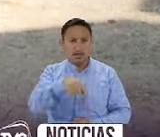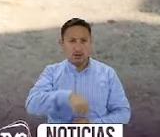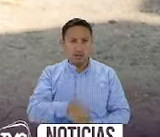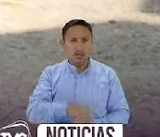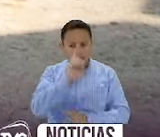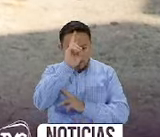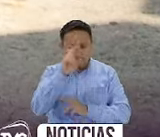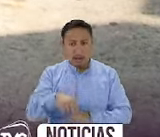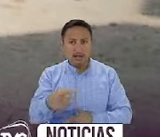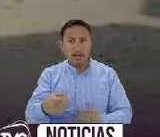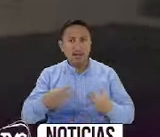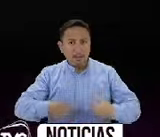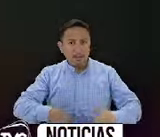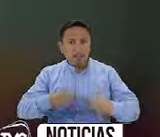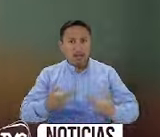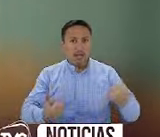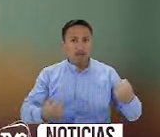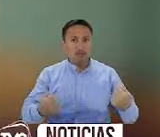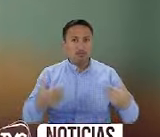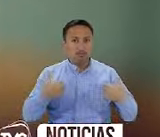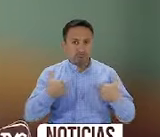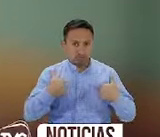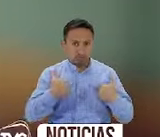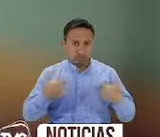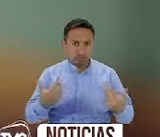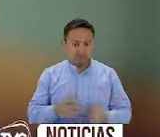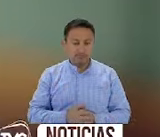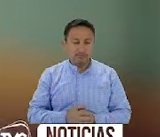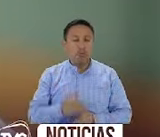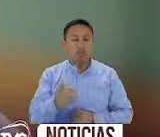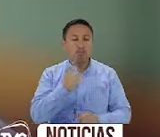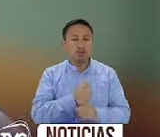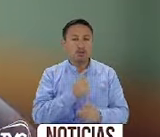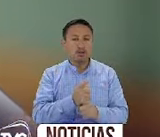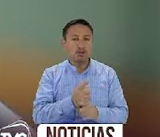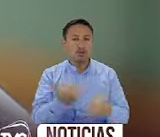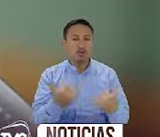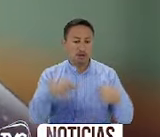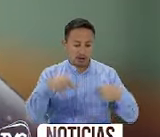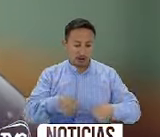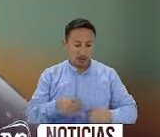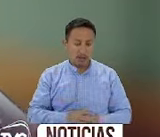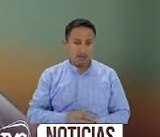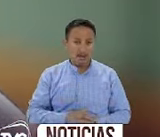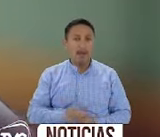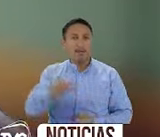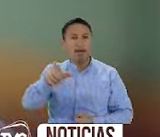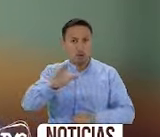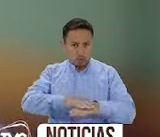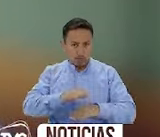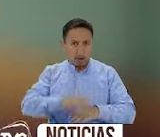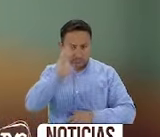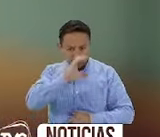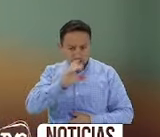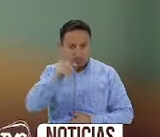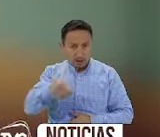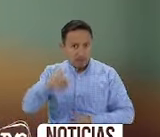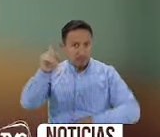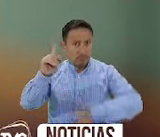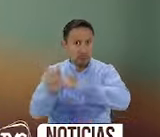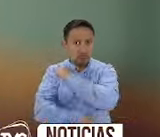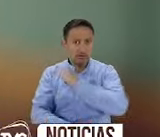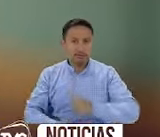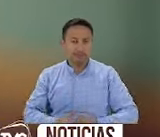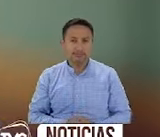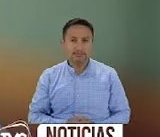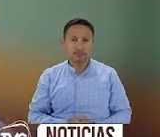de los animales. Entonces es por esa razón, pues, que nosotros estamos buscando al culpable para que sea responsable y quizá